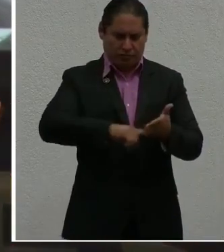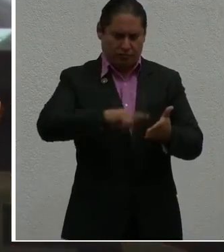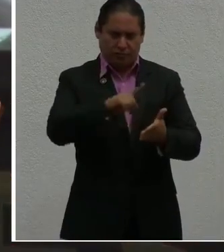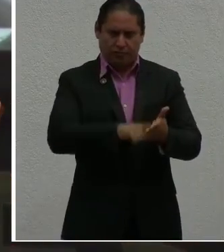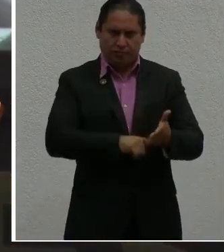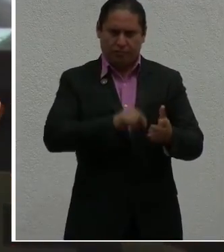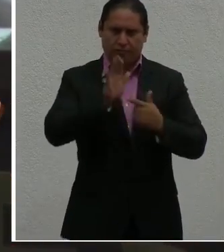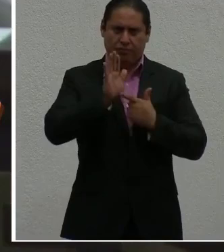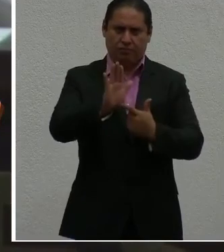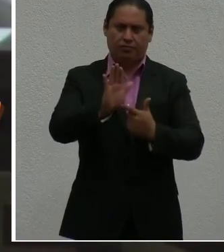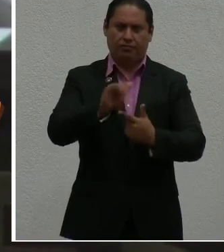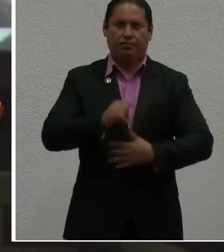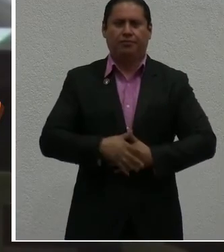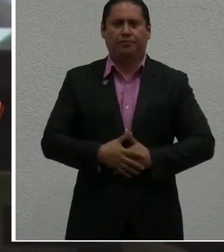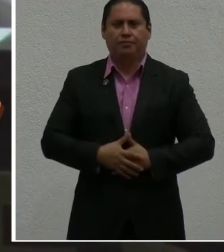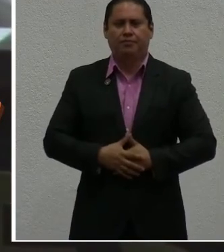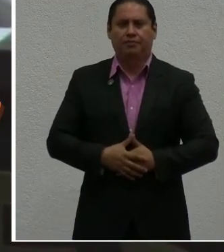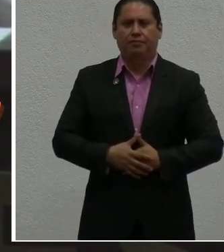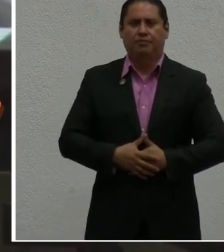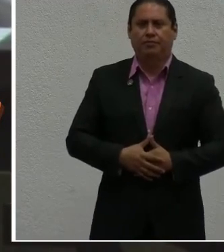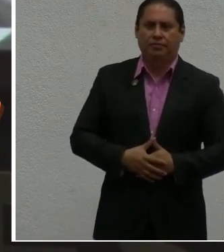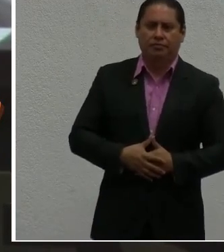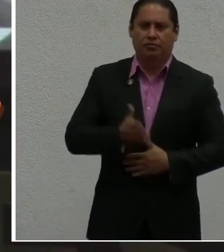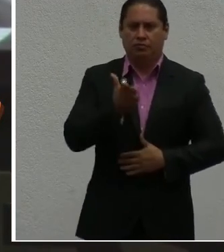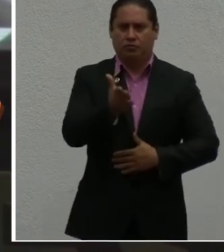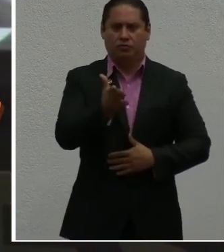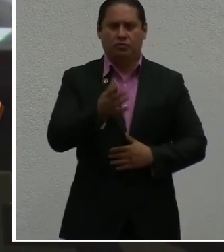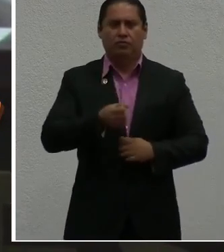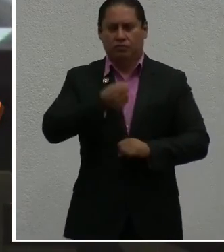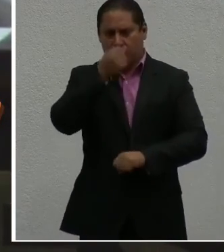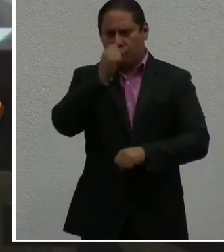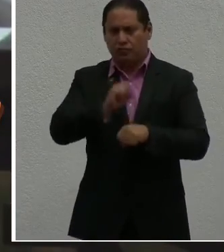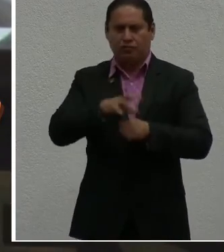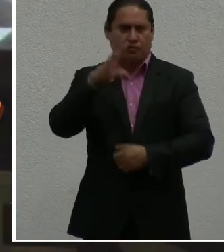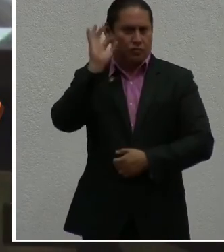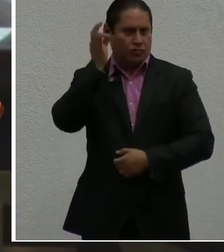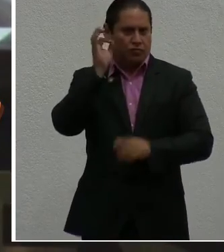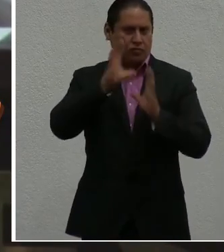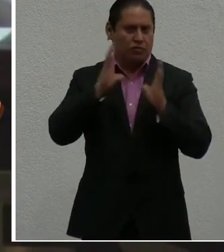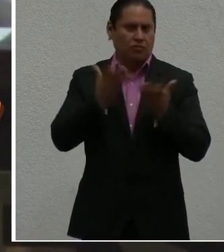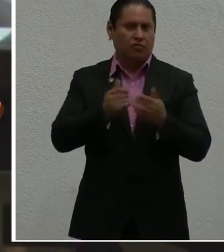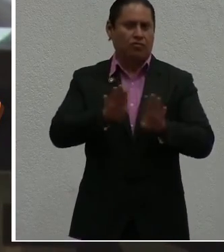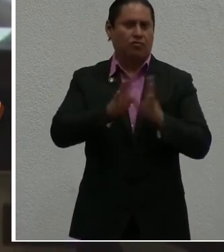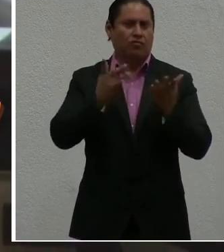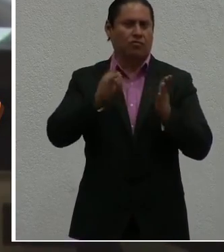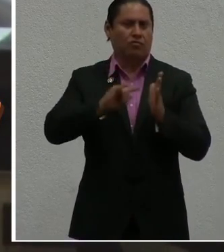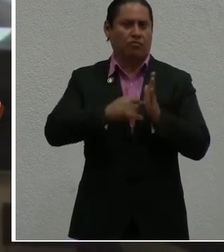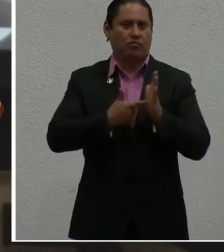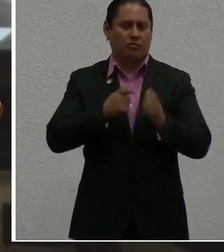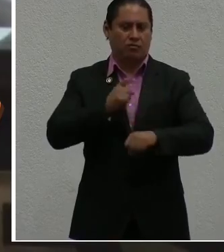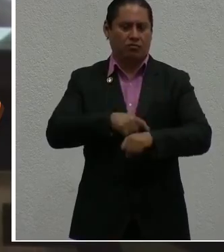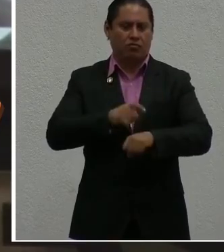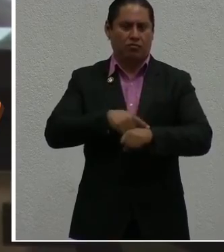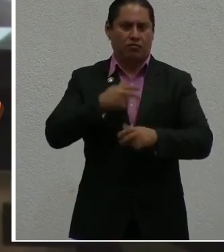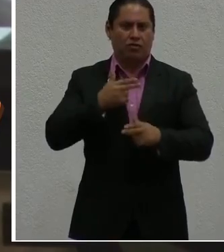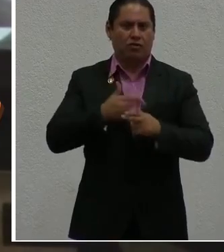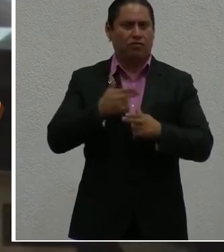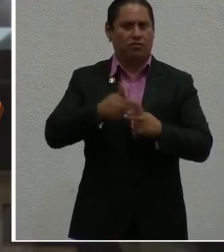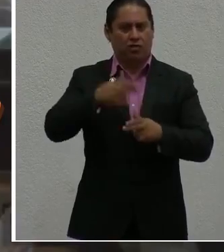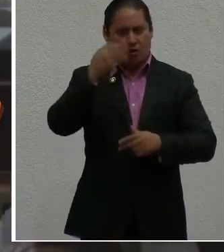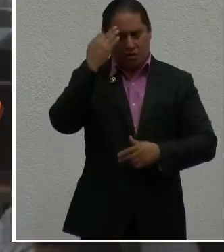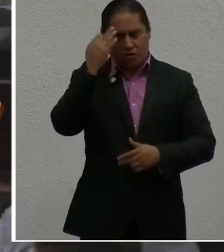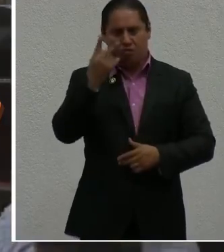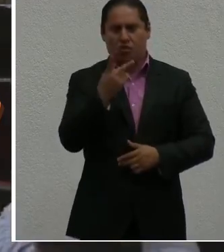el dictamen presentado. Por lo que solicito a la Secretaría de Servicios Parlamentarios abra el sistema electrónico hasta por un tiempo máximo